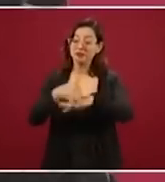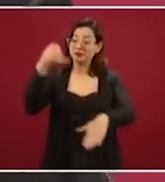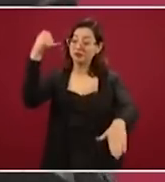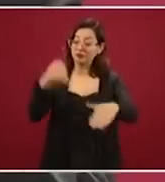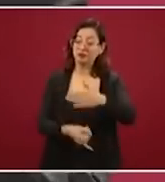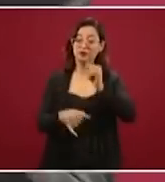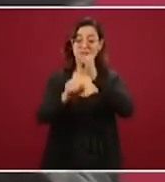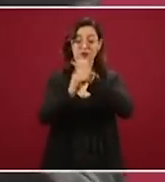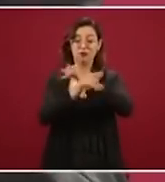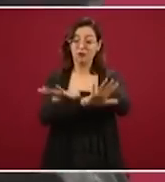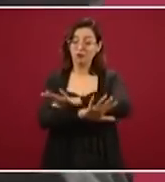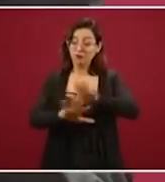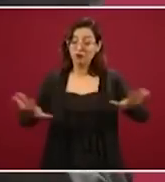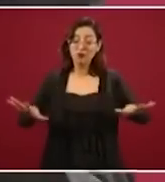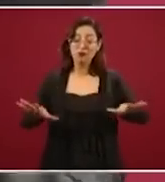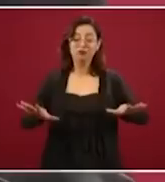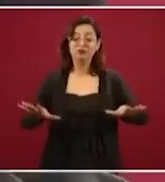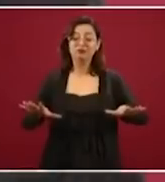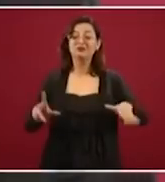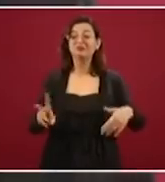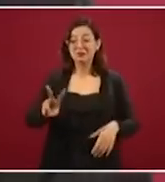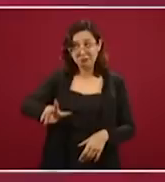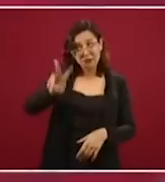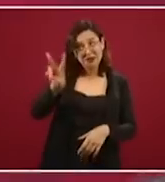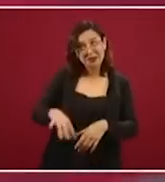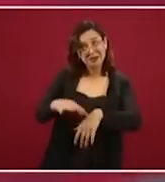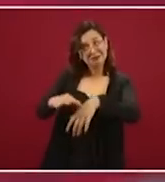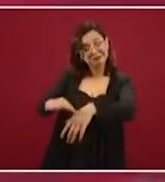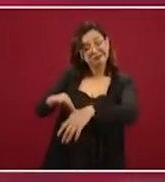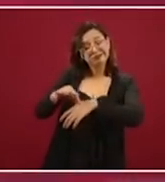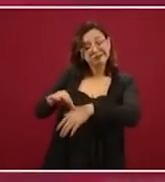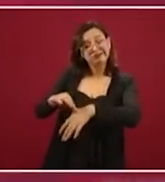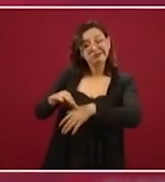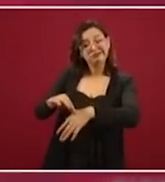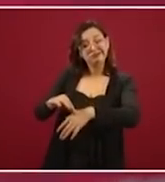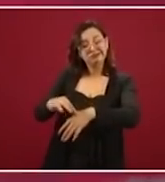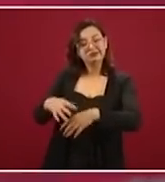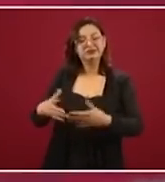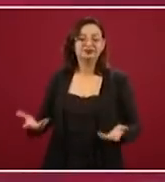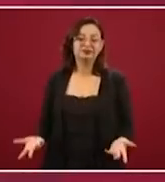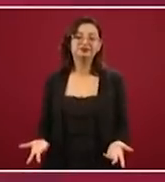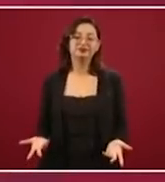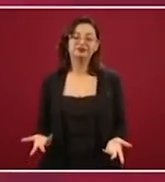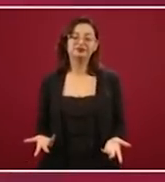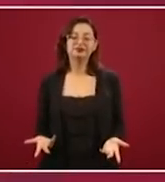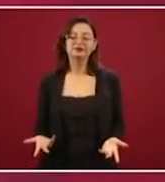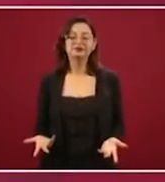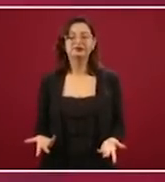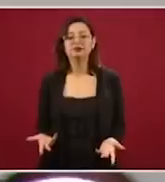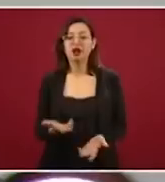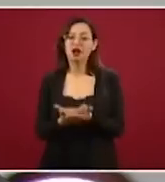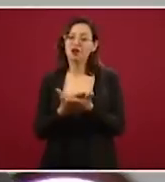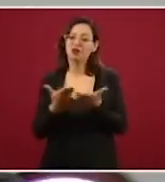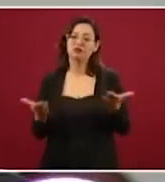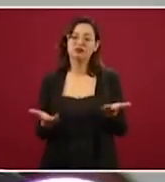informar, dar a conocer lo que pasa. Entonces, por eso se optó por